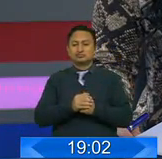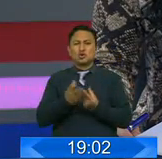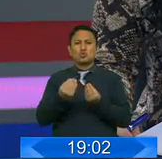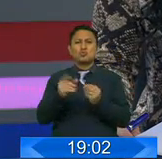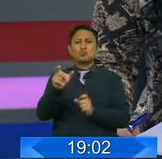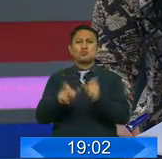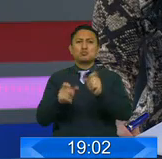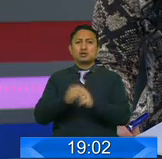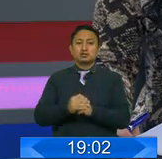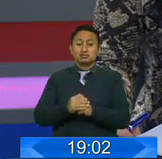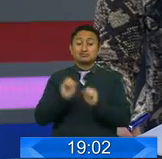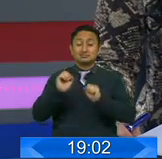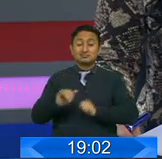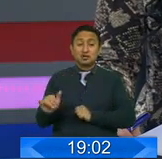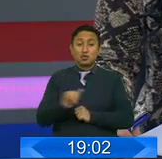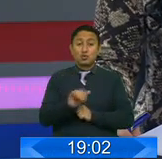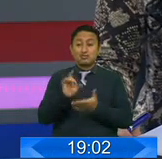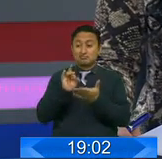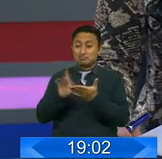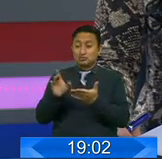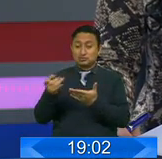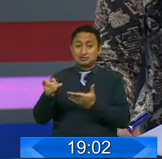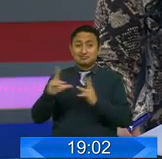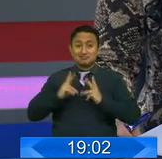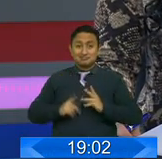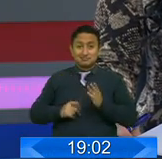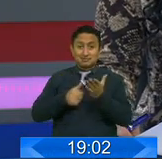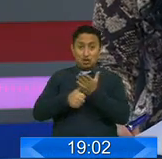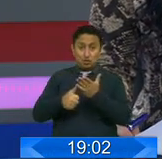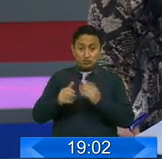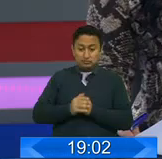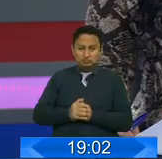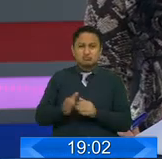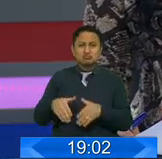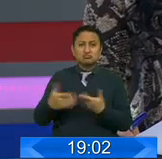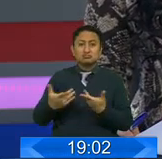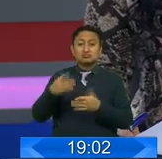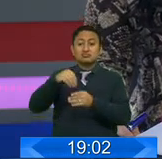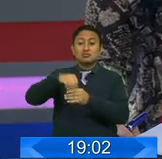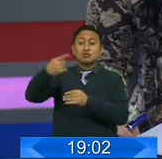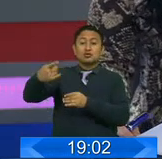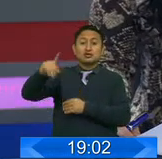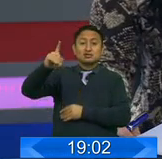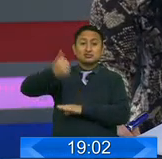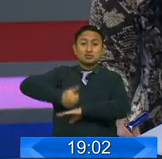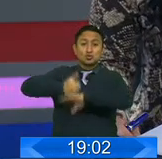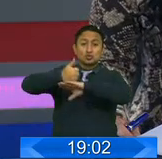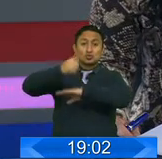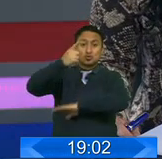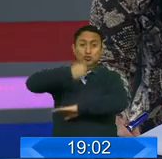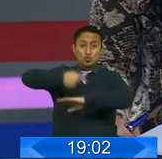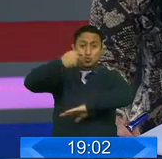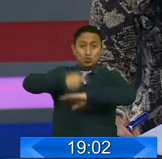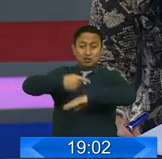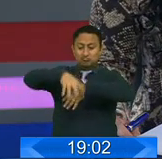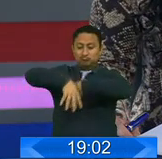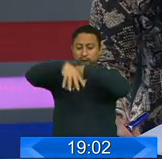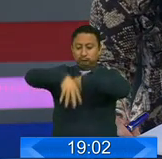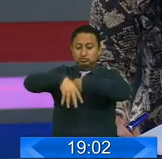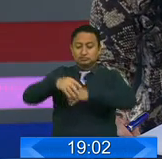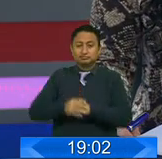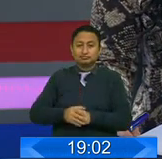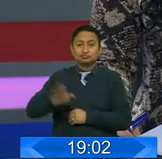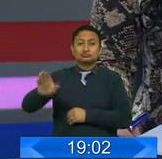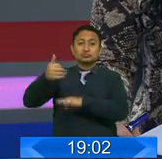ciudadanos que fueron despedidos del sector de la salud realizaron un plantón en los exteriores de la gobernación del Guayas. Por su parte, el gobernador